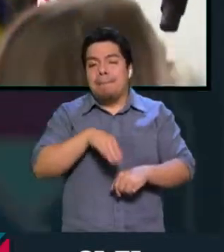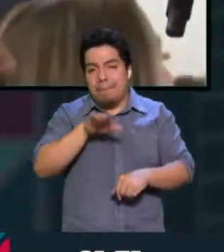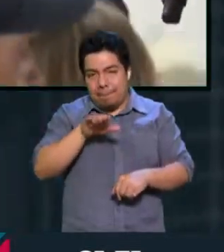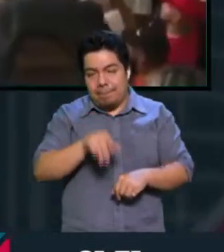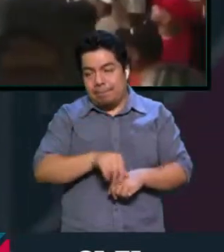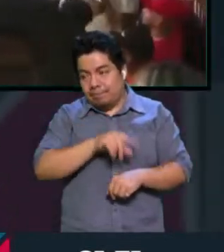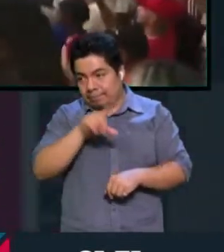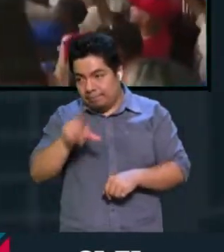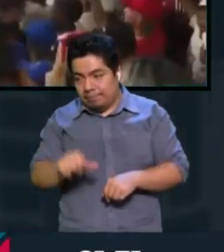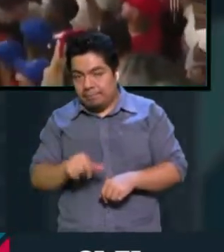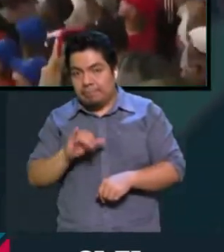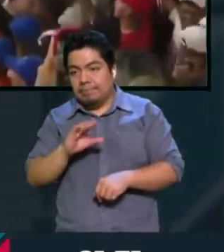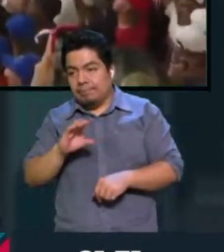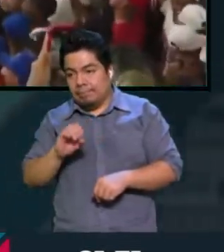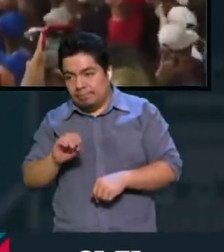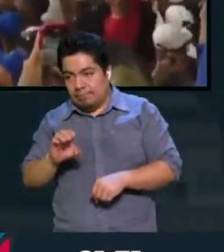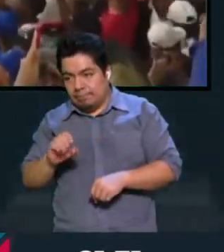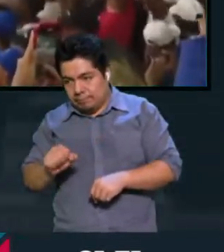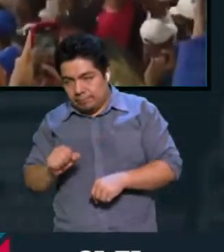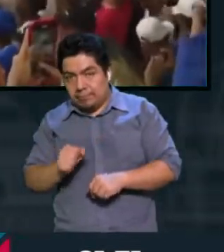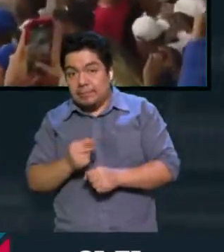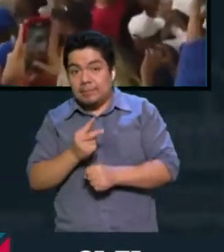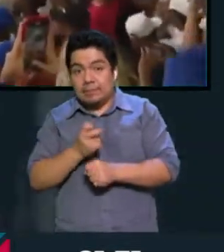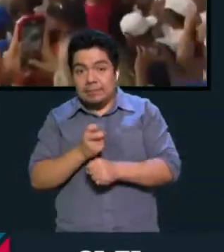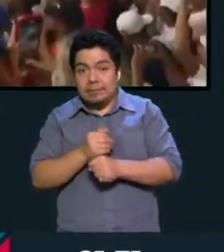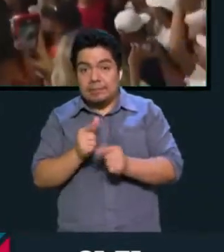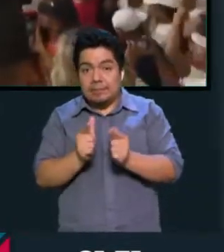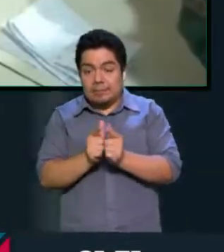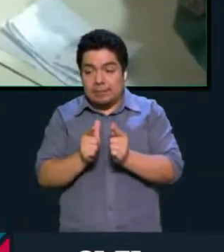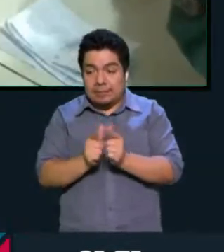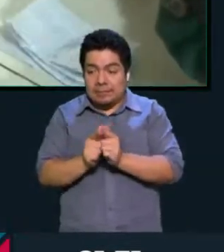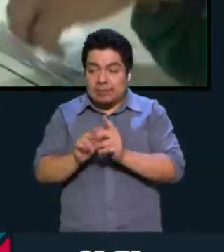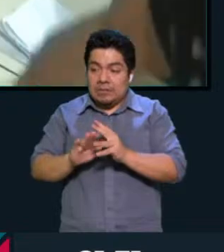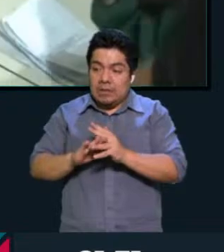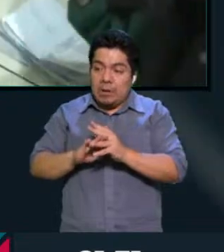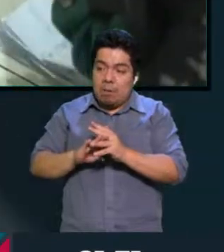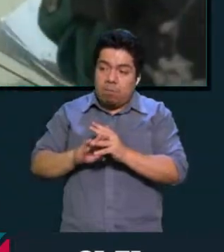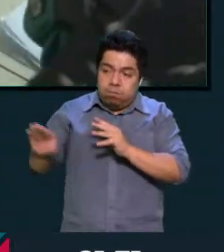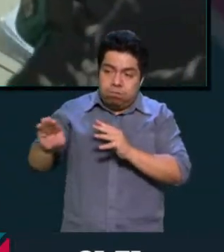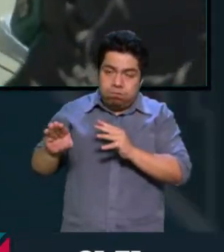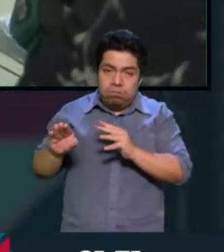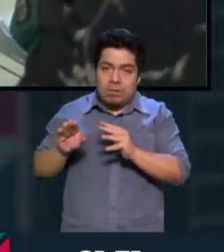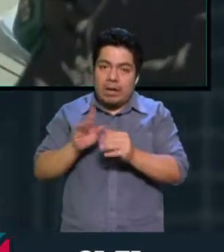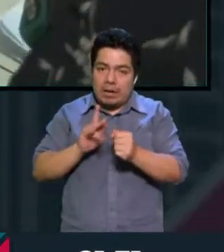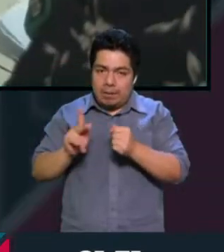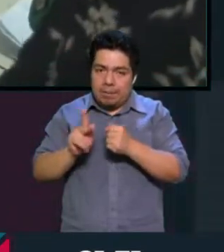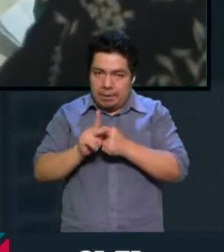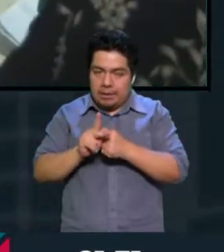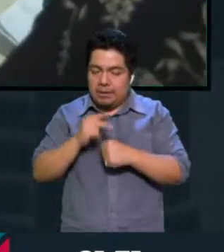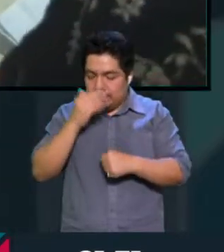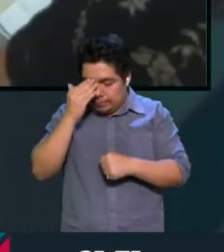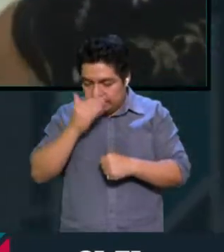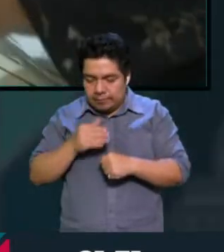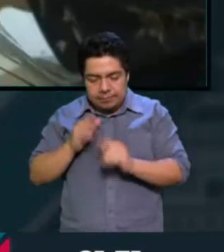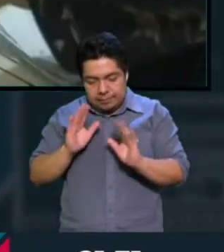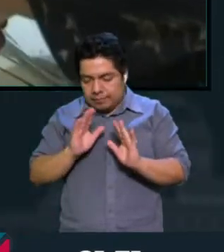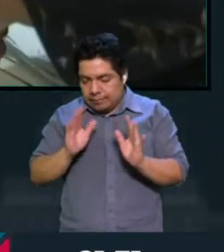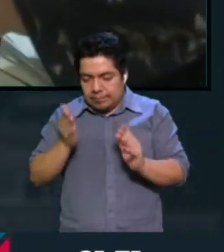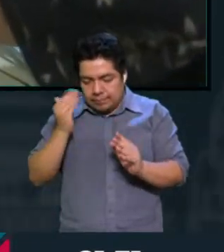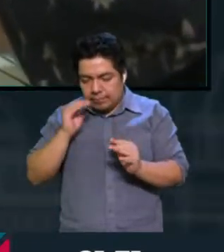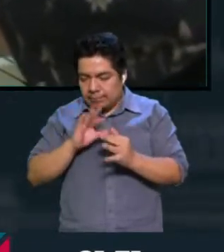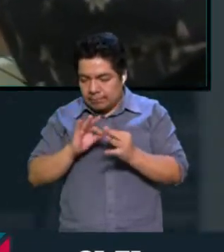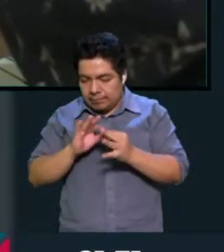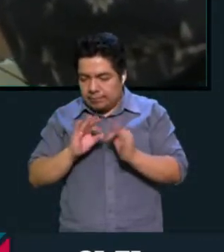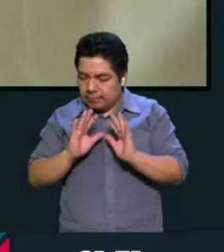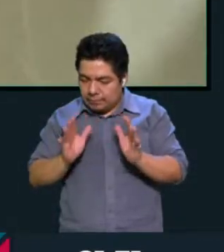después de los sirios el segundo grupo de mayor éxodo en el planeta. Eso es verdad y lo habíamos comentado ya, pero